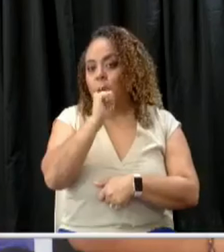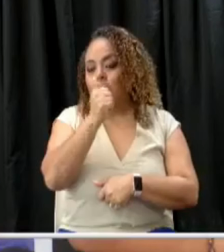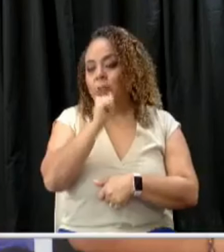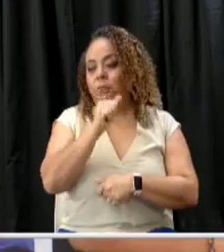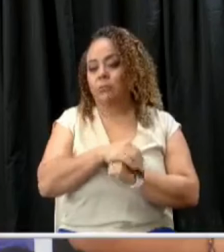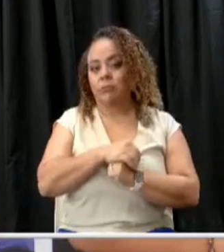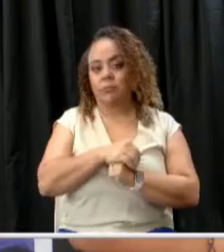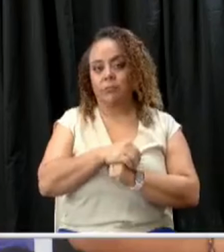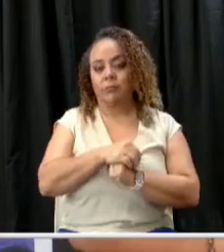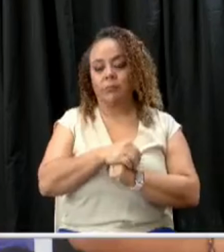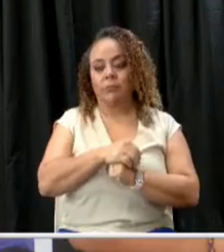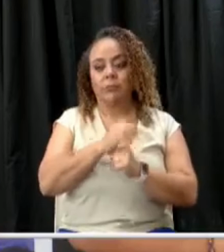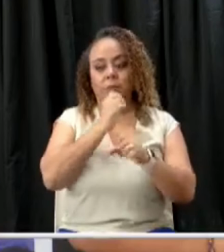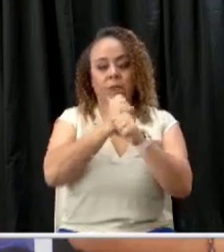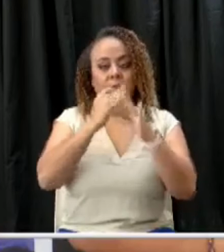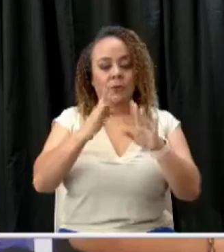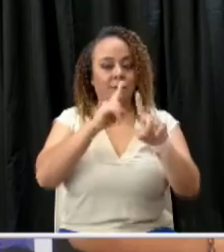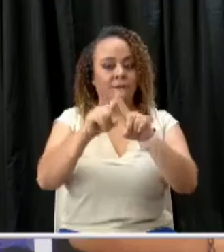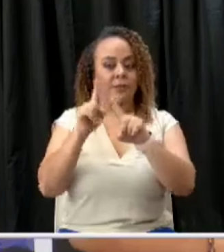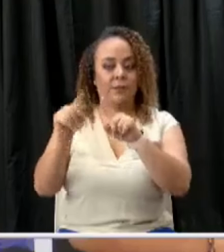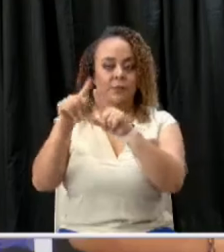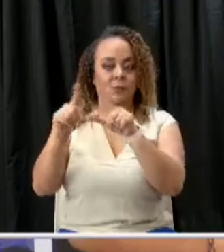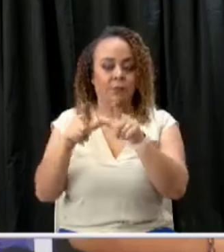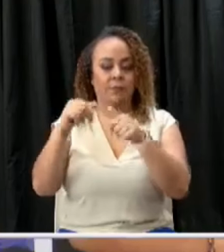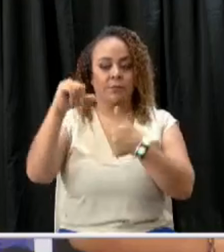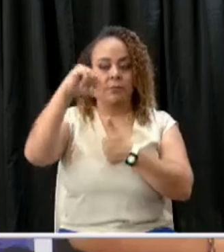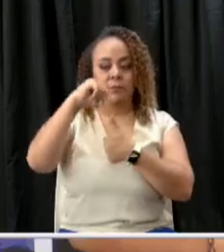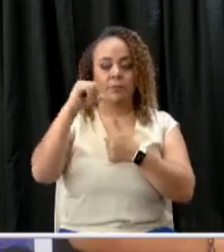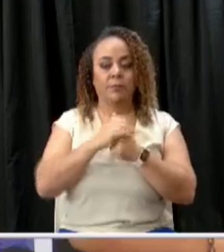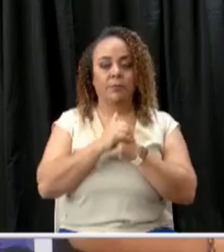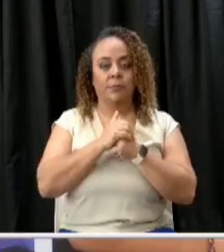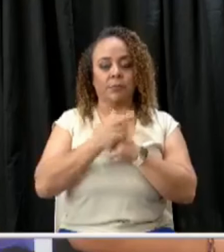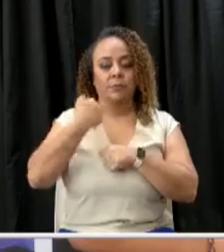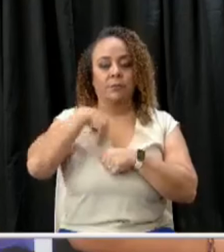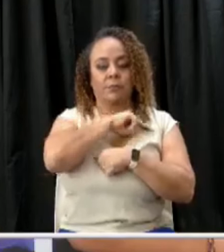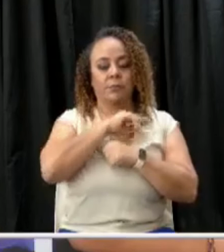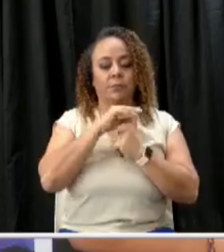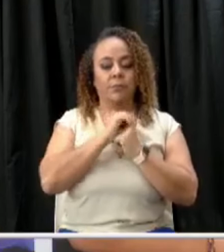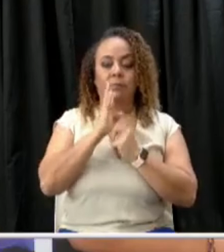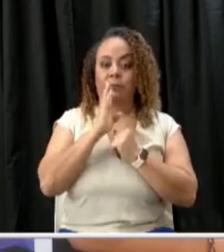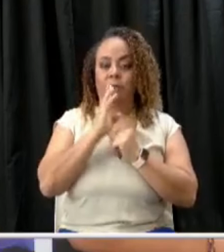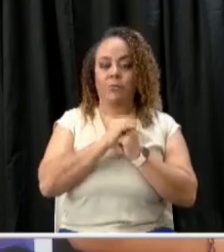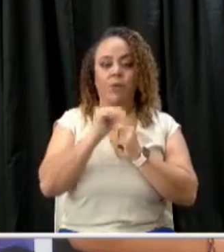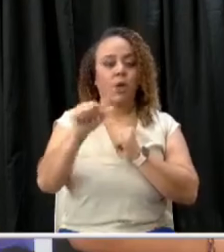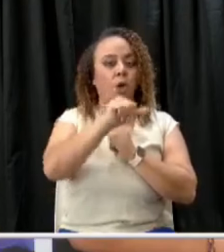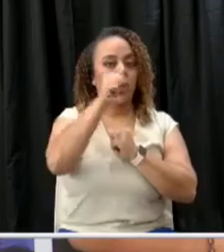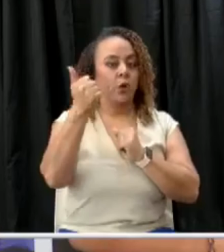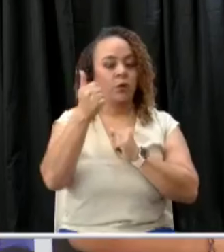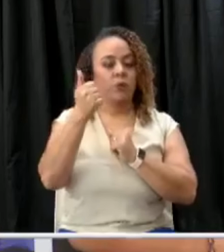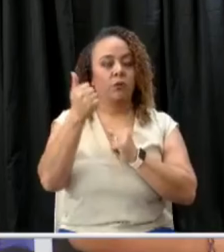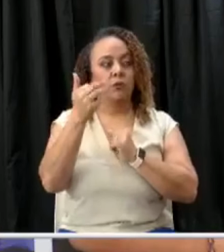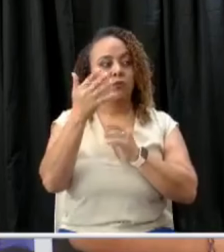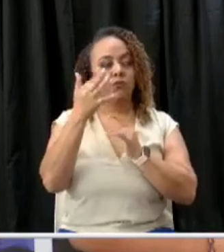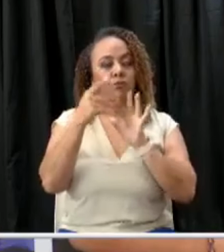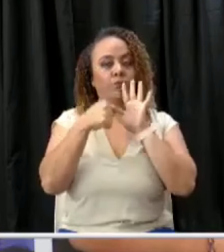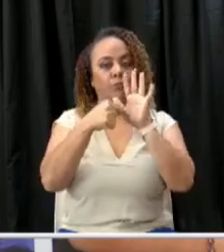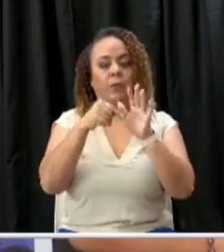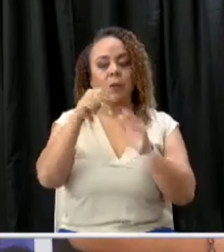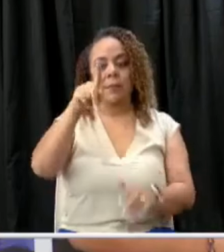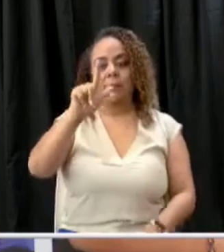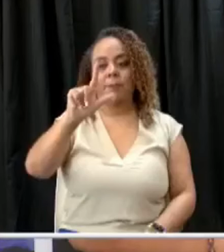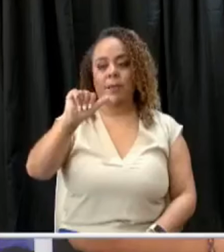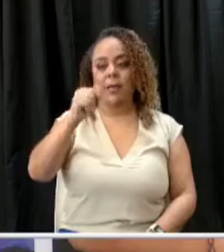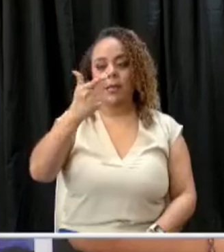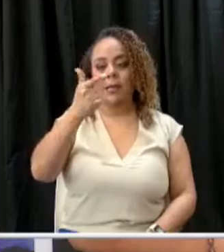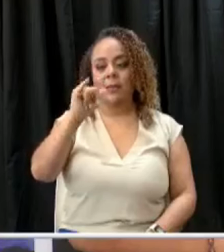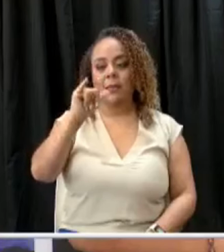los trabajadores en diferentes regiones de Centroamérica. Hemos estudiado otras exposiciones a plaguicidas